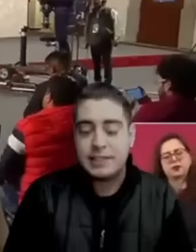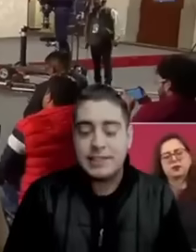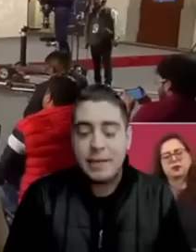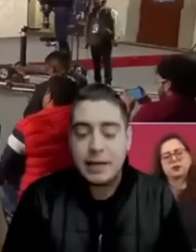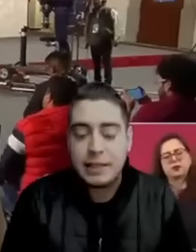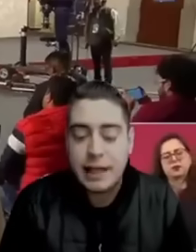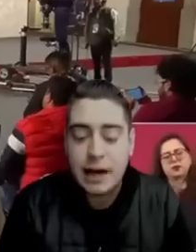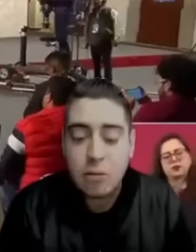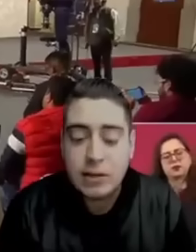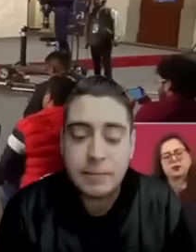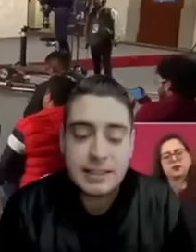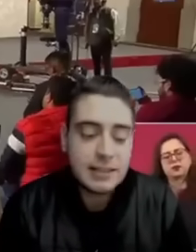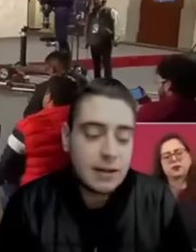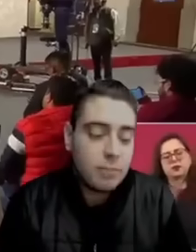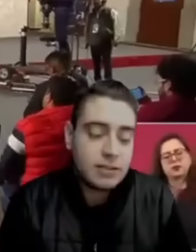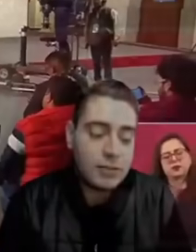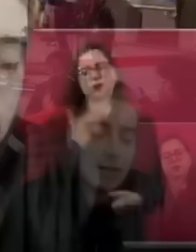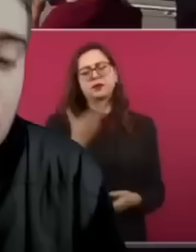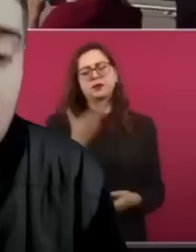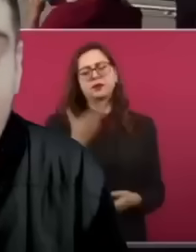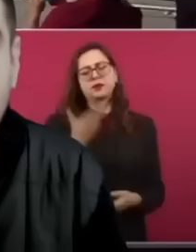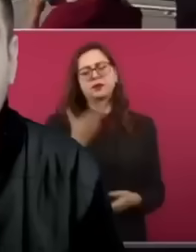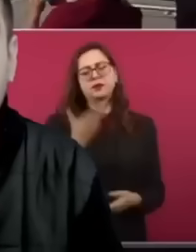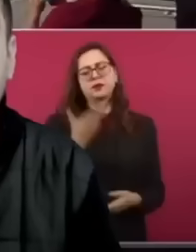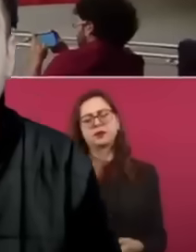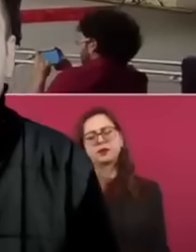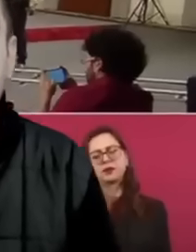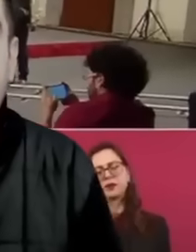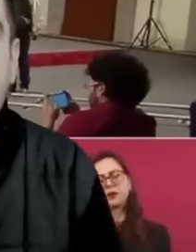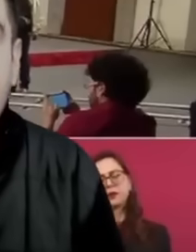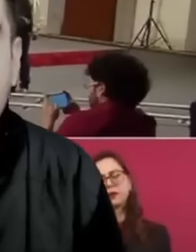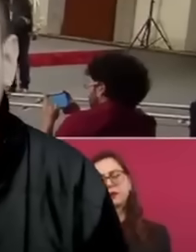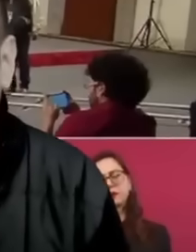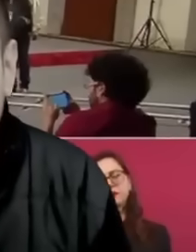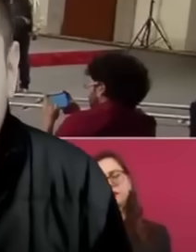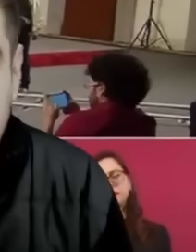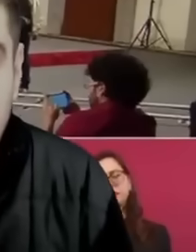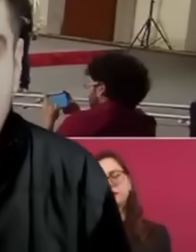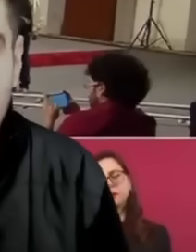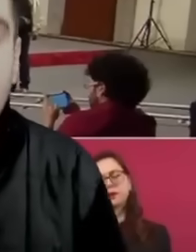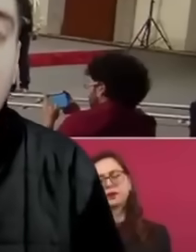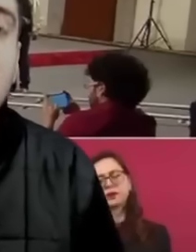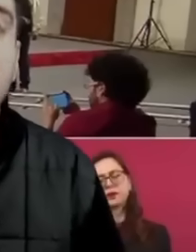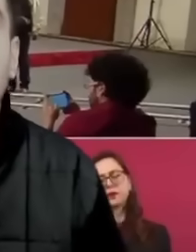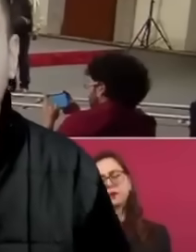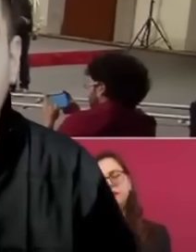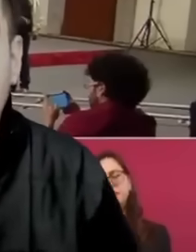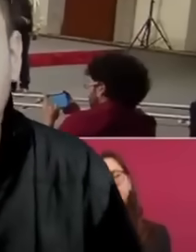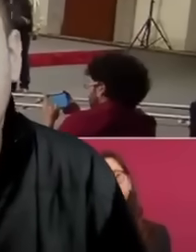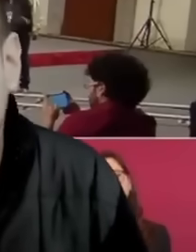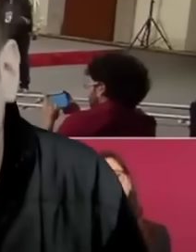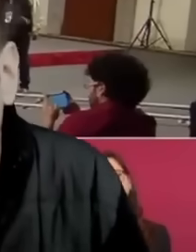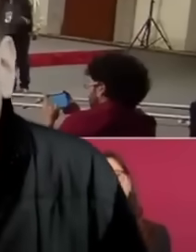amigos, precisamente cómo el presidente López Obrador va a buscar se regresen estos 700 millones de